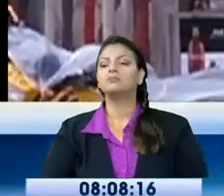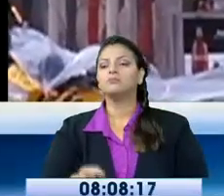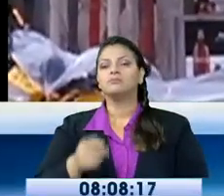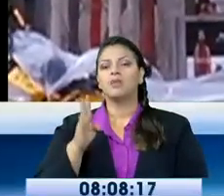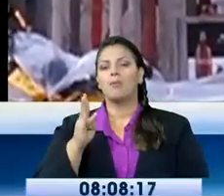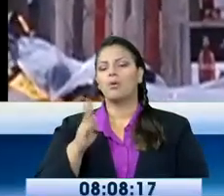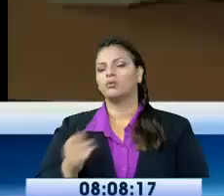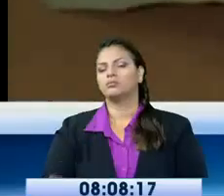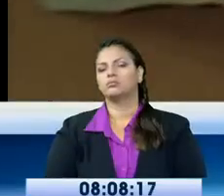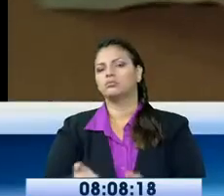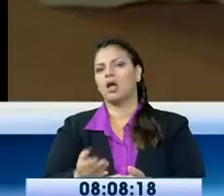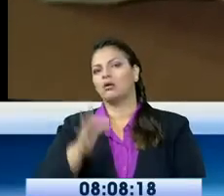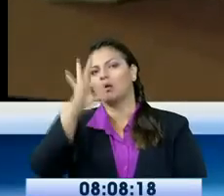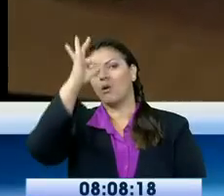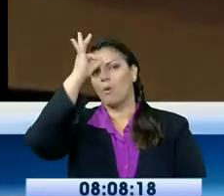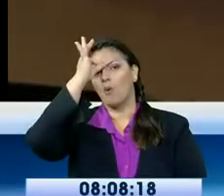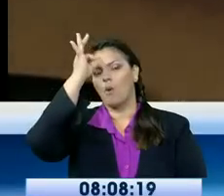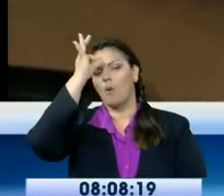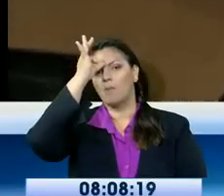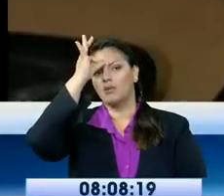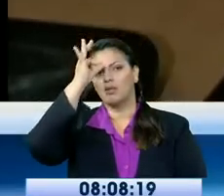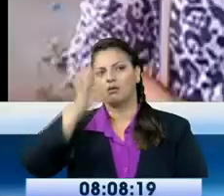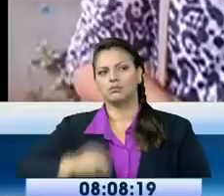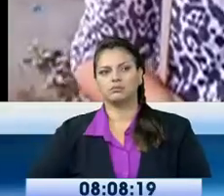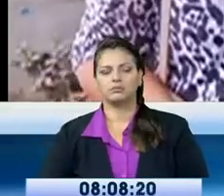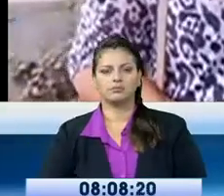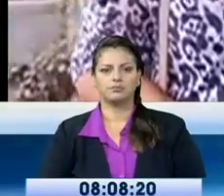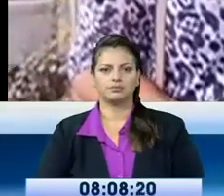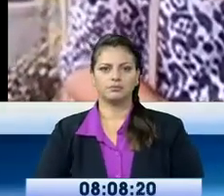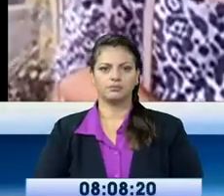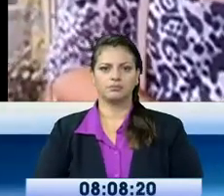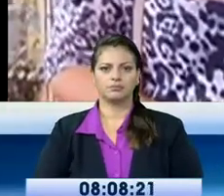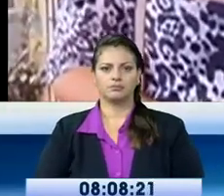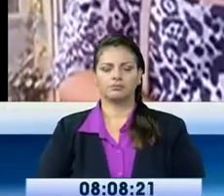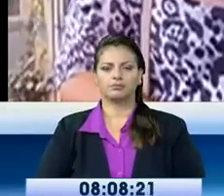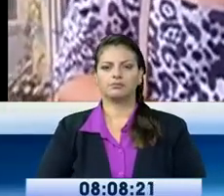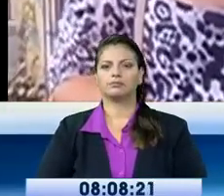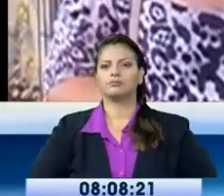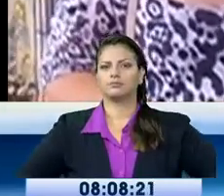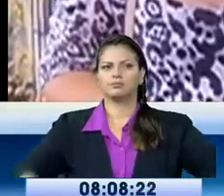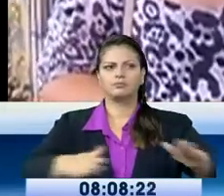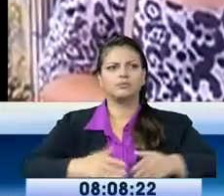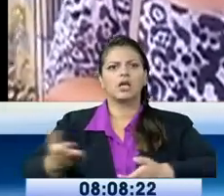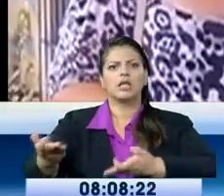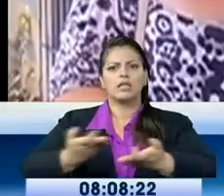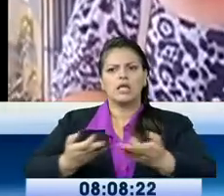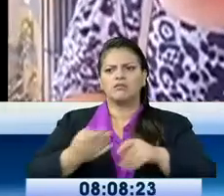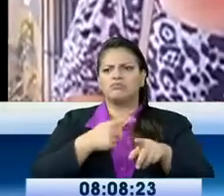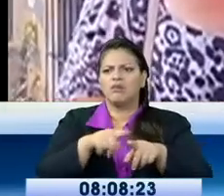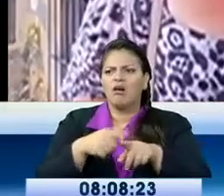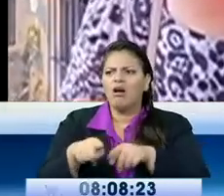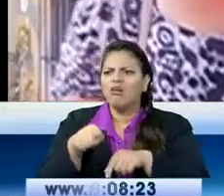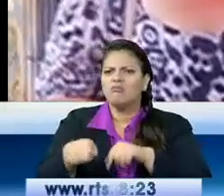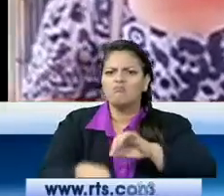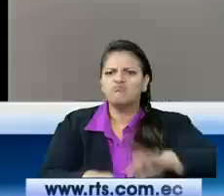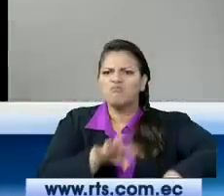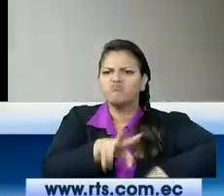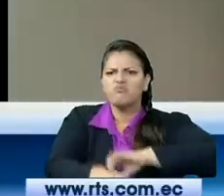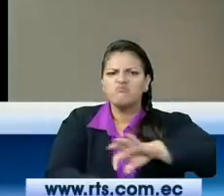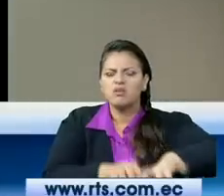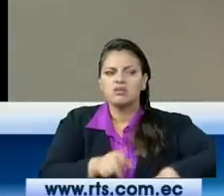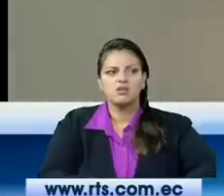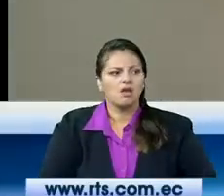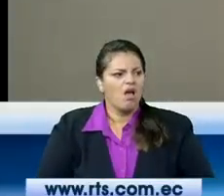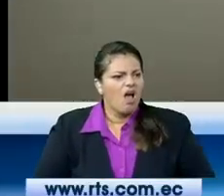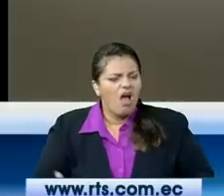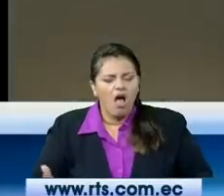único negocio asaltado en lo que va del año en ese sector de la ciudad. Por eso aquí ya están cansados y aseguran que si se registra un caso similar,